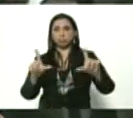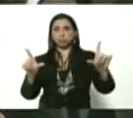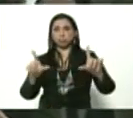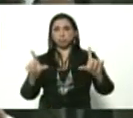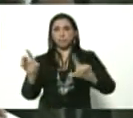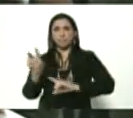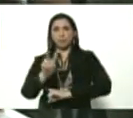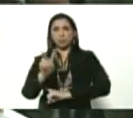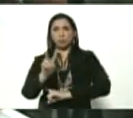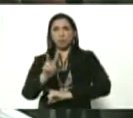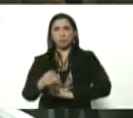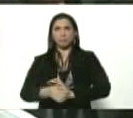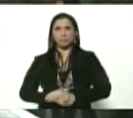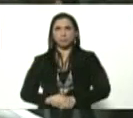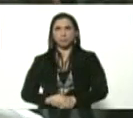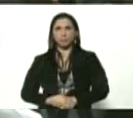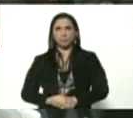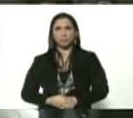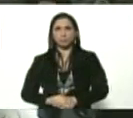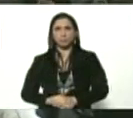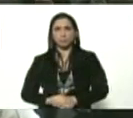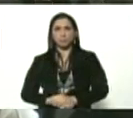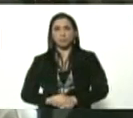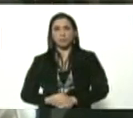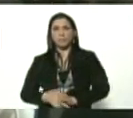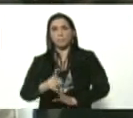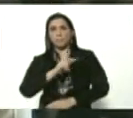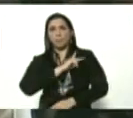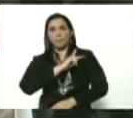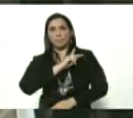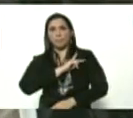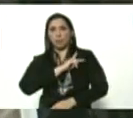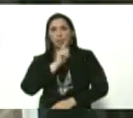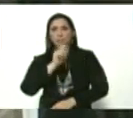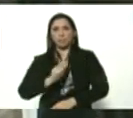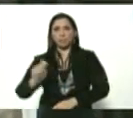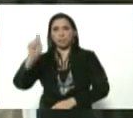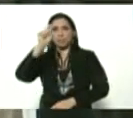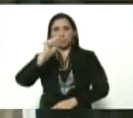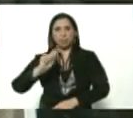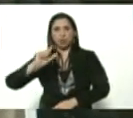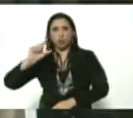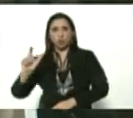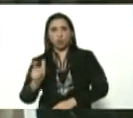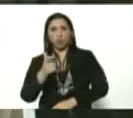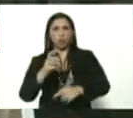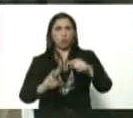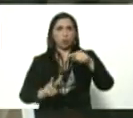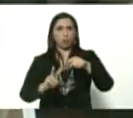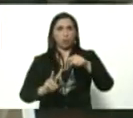Venezuela, de Venevisión, Televen, Globovisión, Venezolana de Televisión,